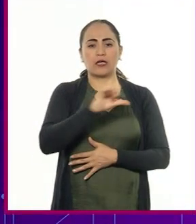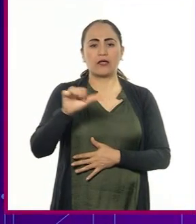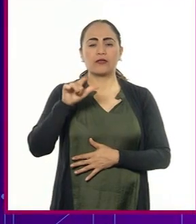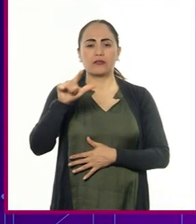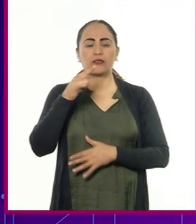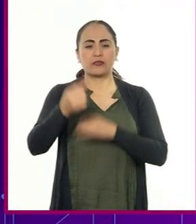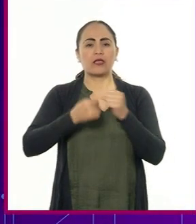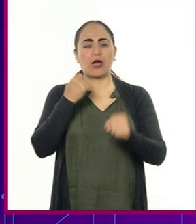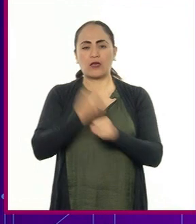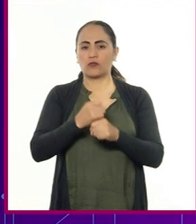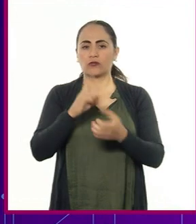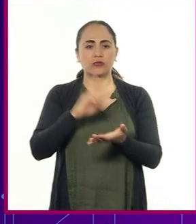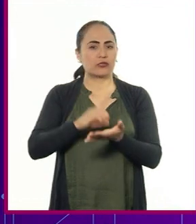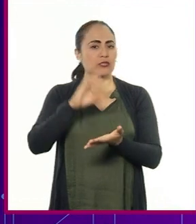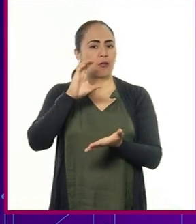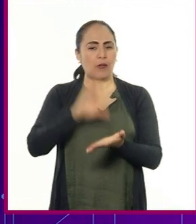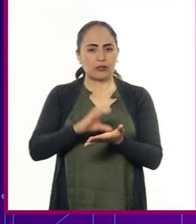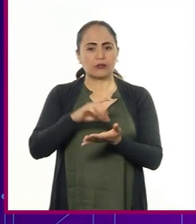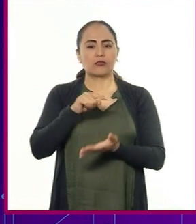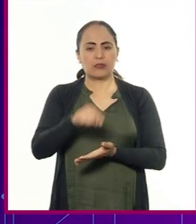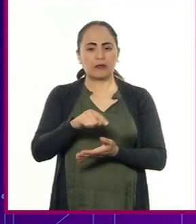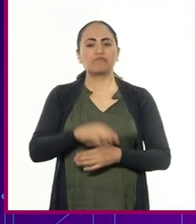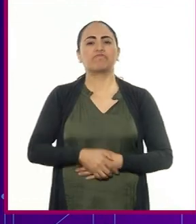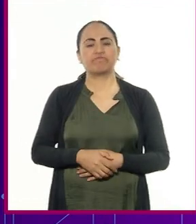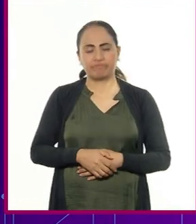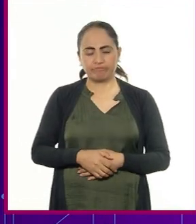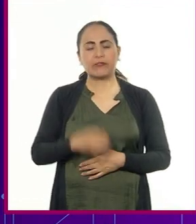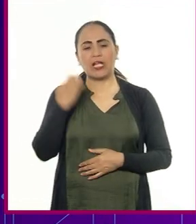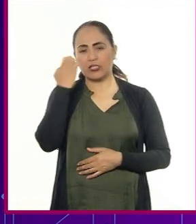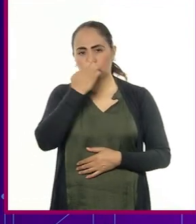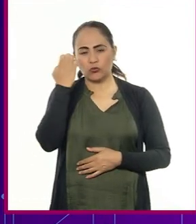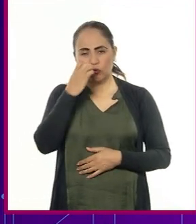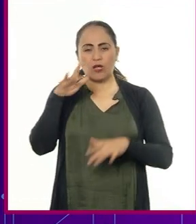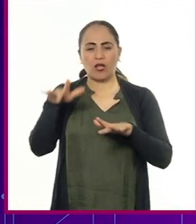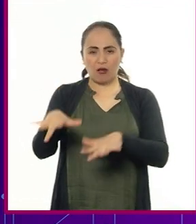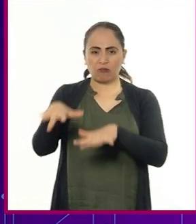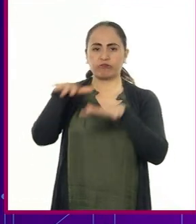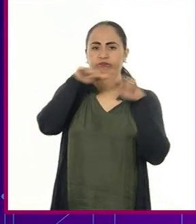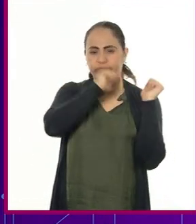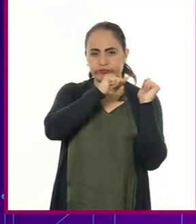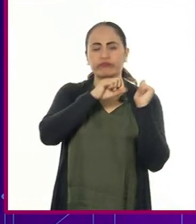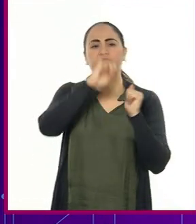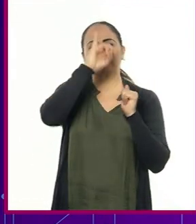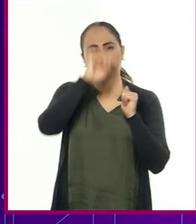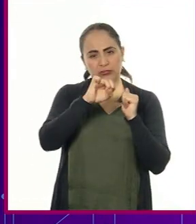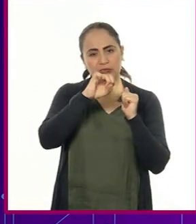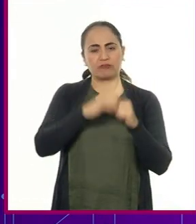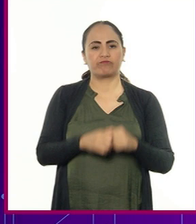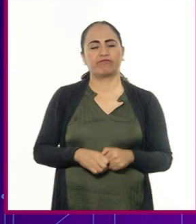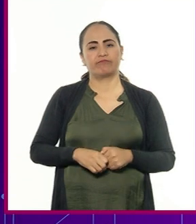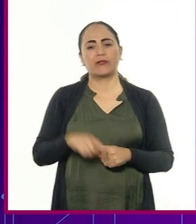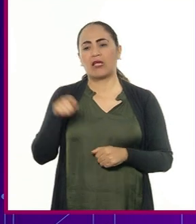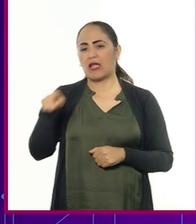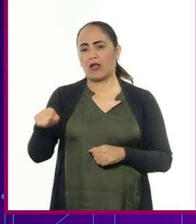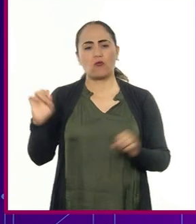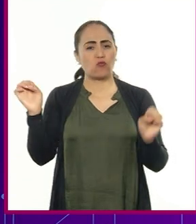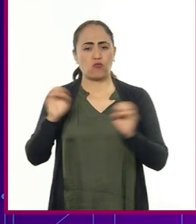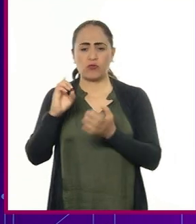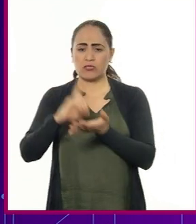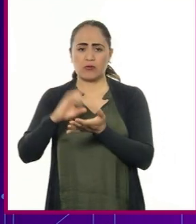con discapacidad tiene mayor riesgo de abandono escolar con respecto a quienes no tienen ese